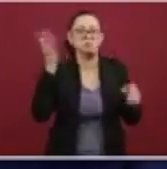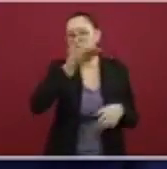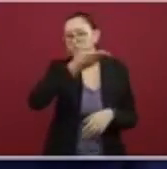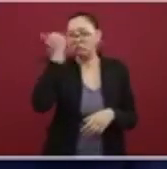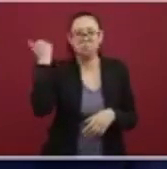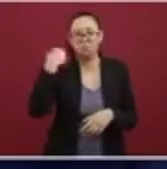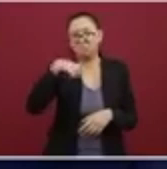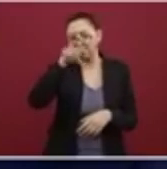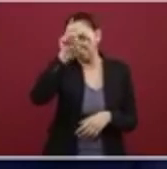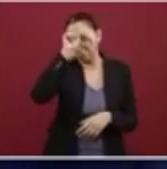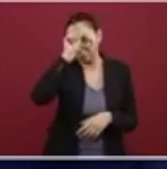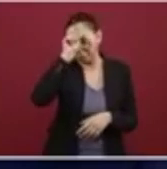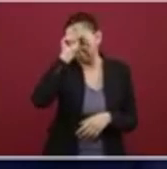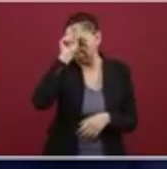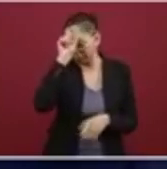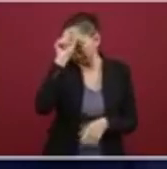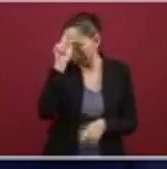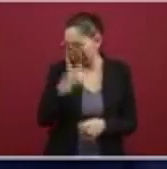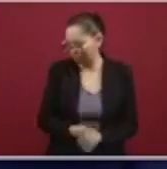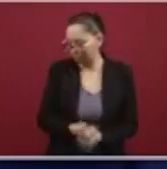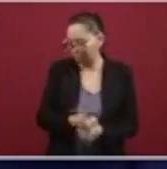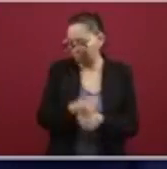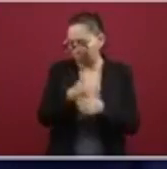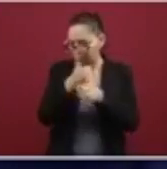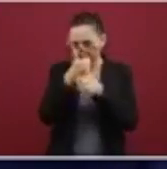Una tragedia.